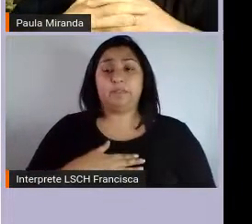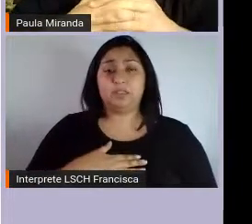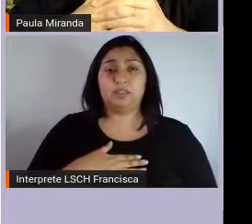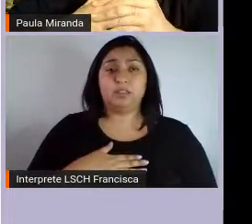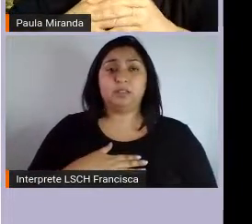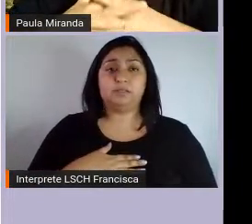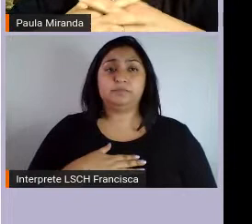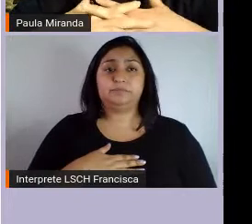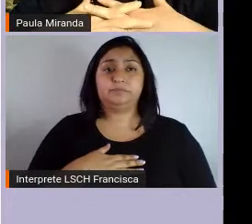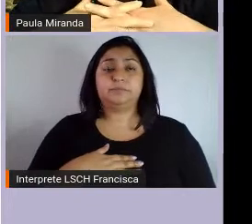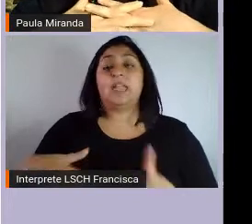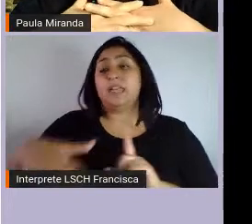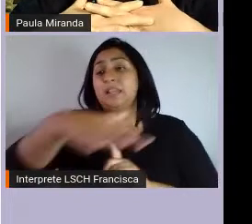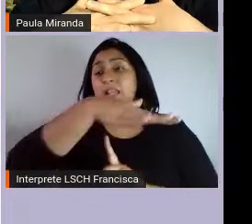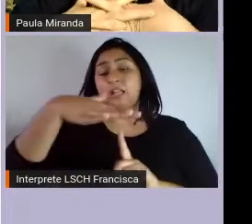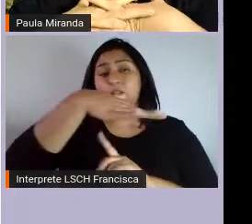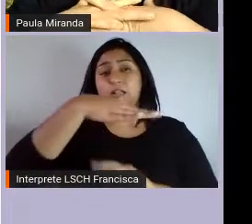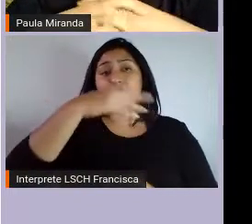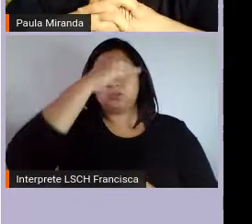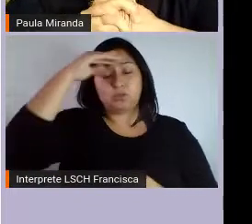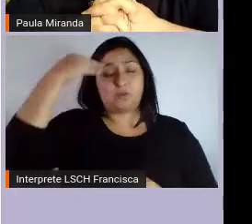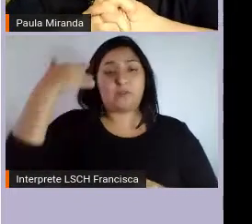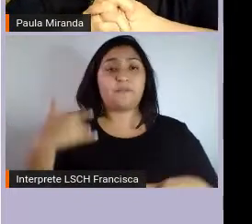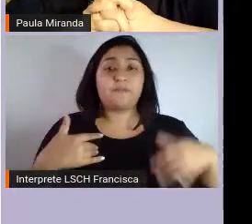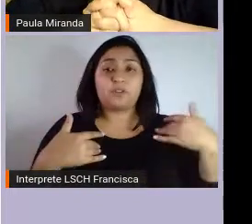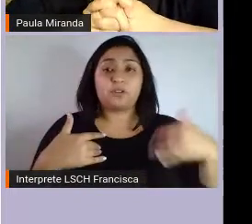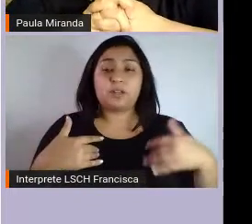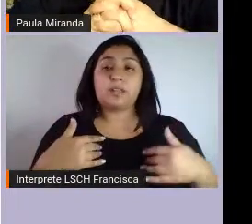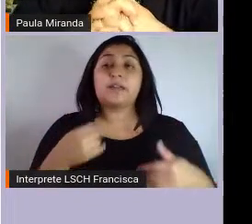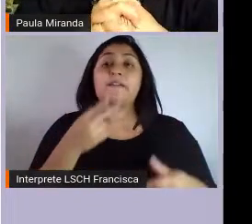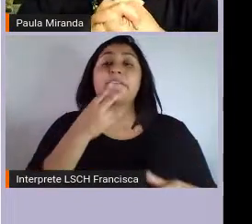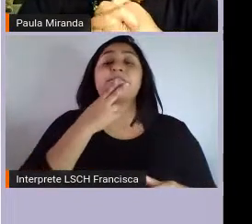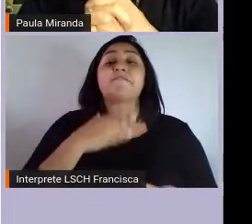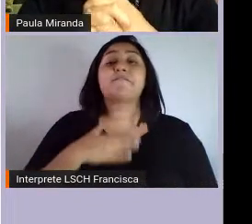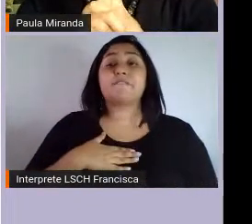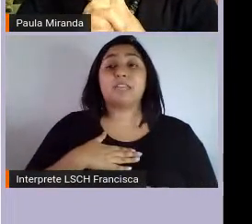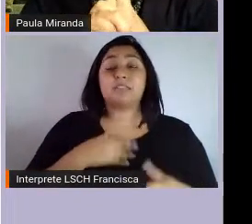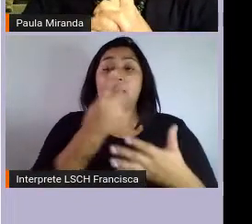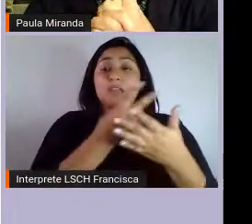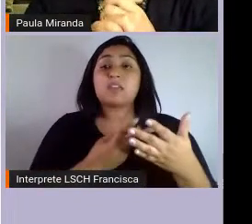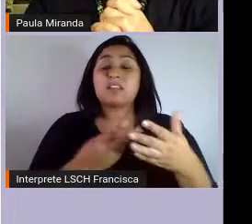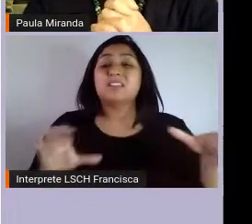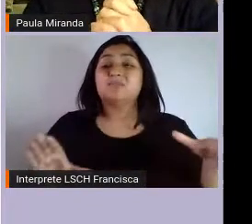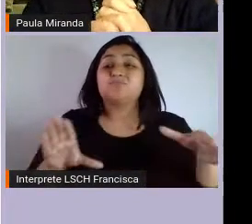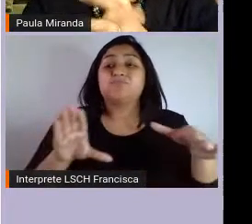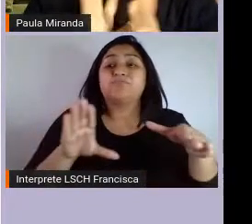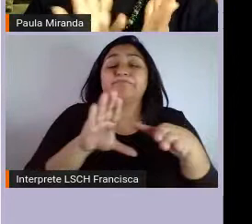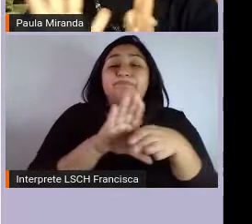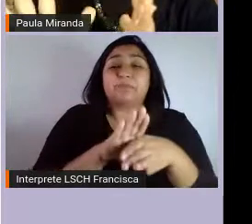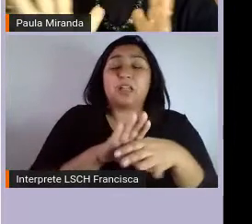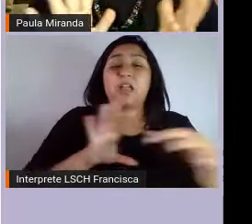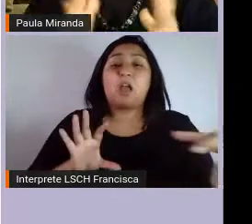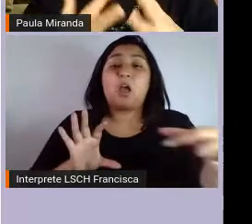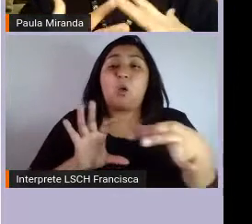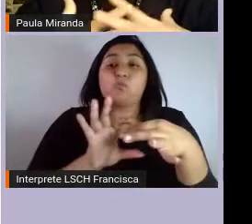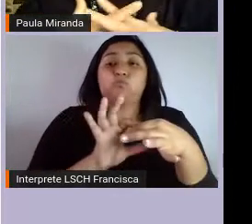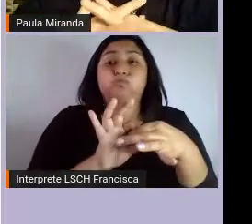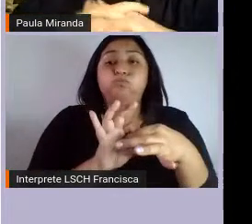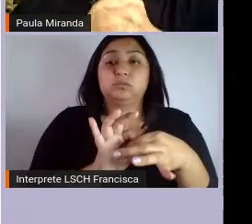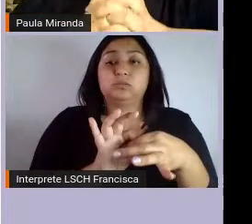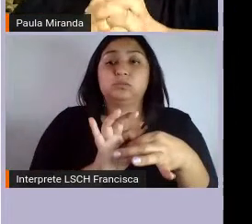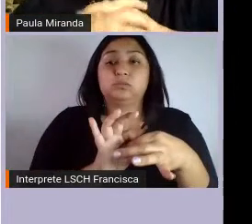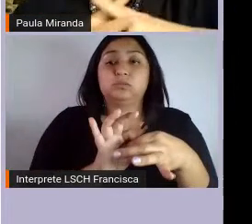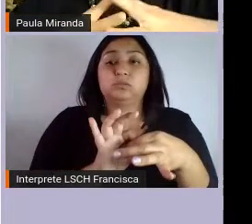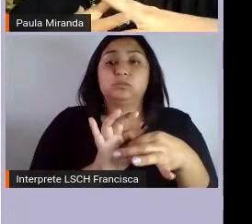En el caso de Violeta Parra, vida y obra están súper imbricadas. No siempre ocurre con los artistas, a veces separan ambas. En